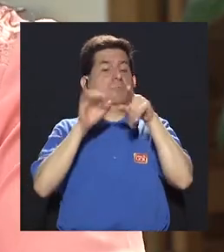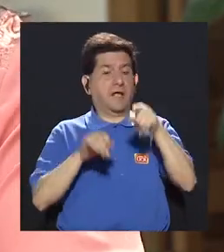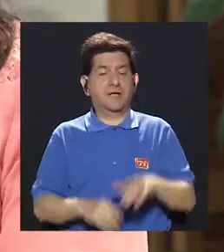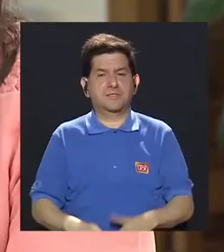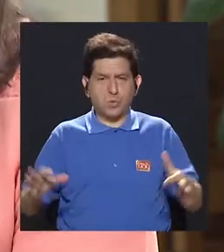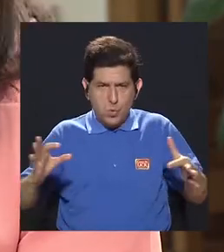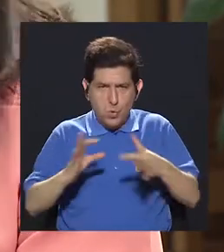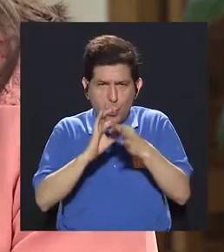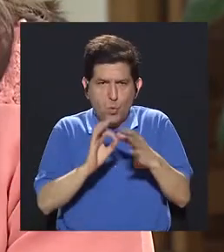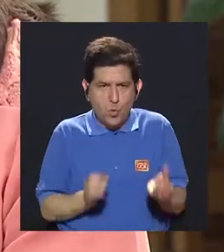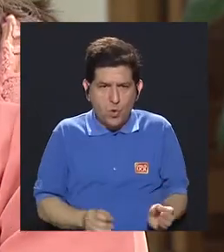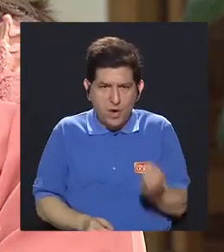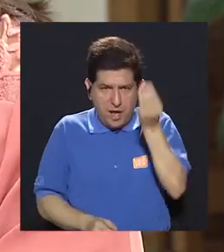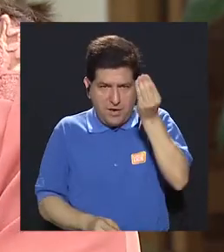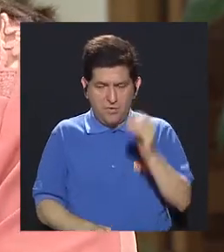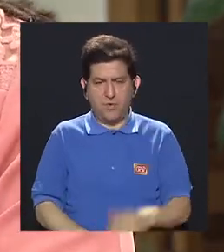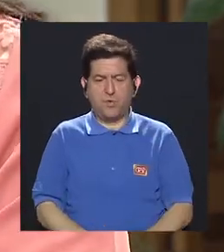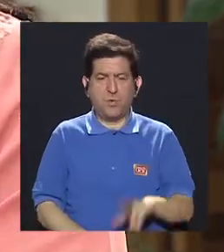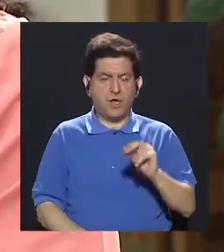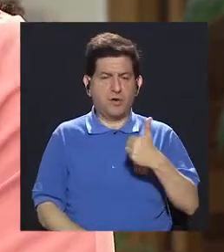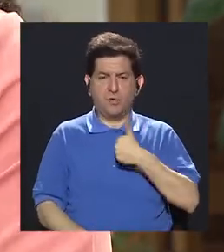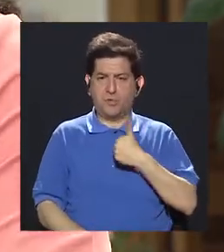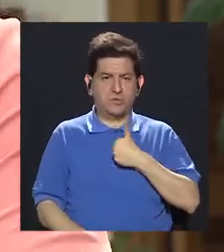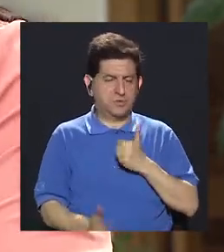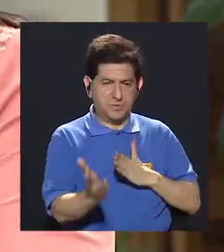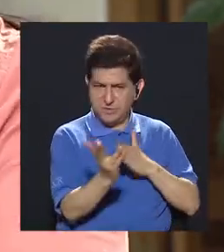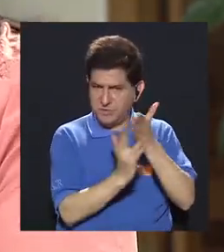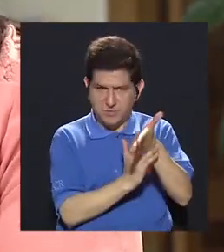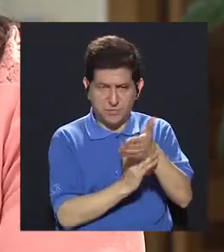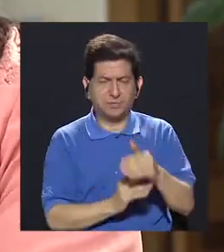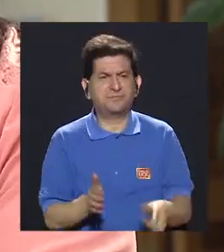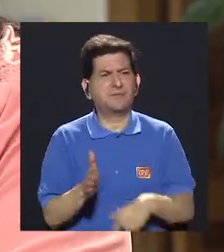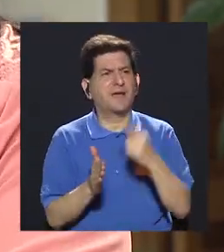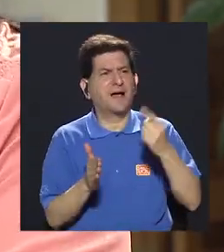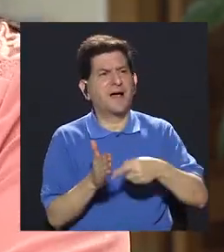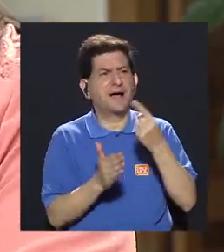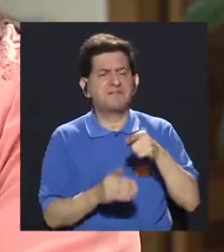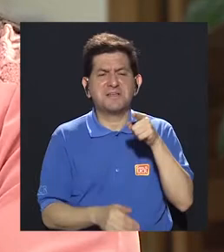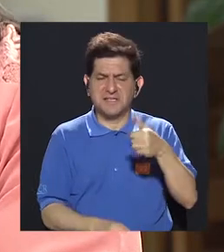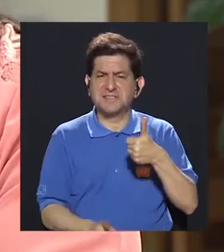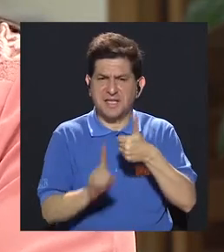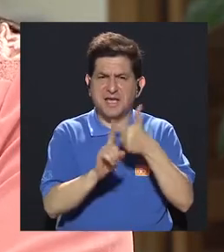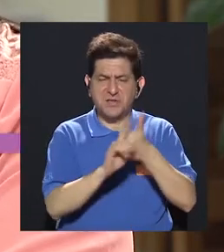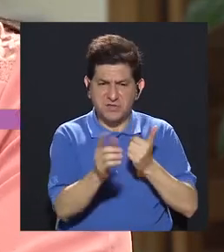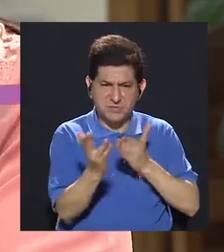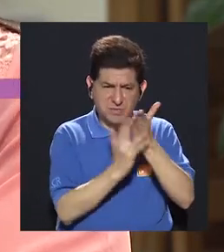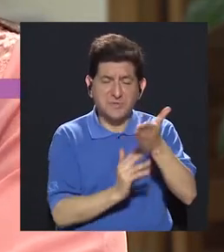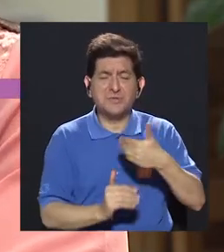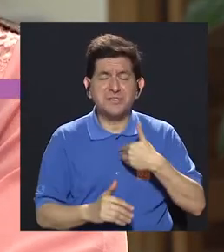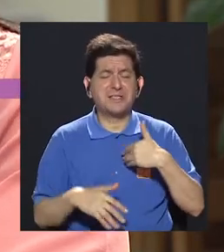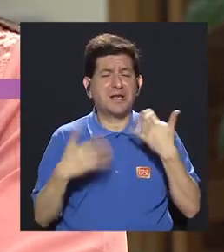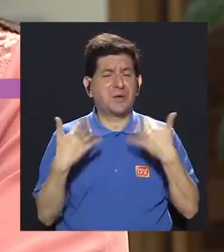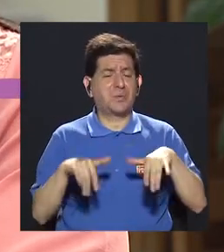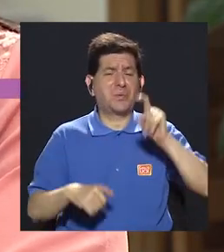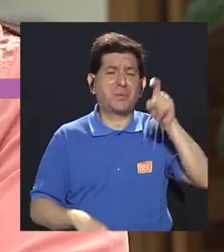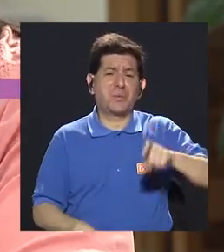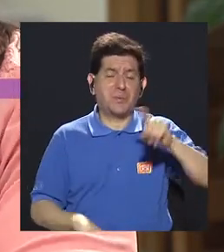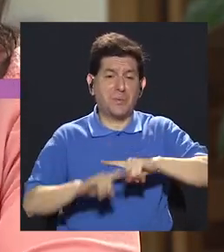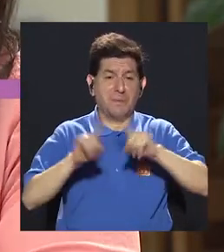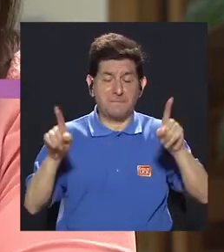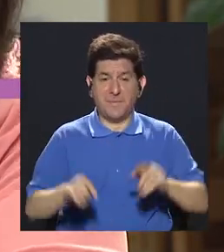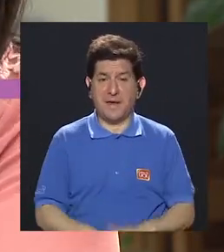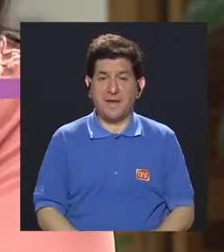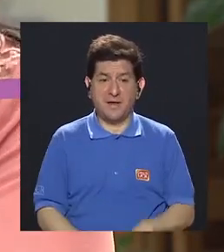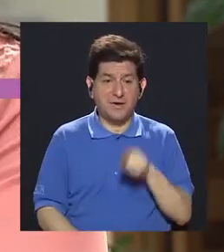Eso engancha más a un adolescente que entrar por sí mismo. Muchas veces entran por sí mismos cuando hay mucha necesidad, pero a